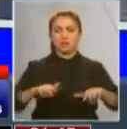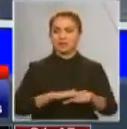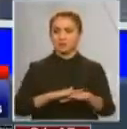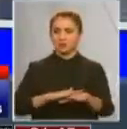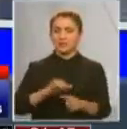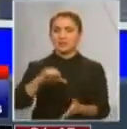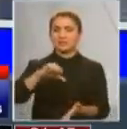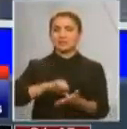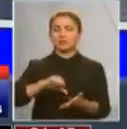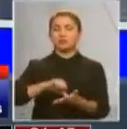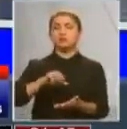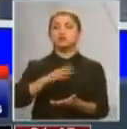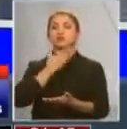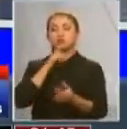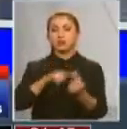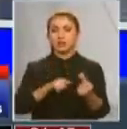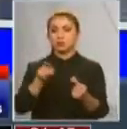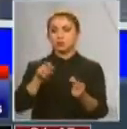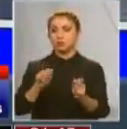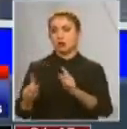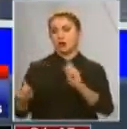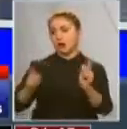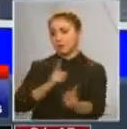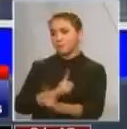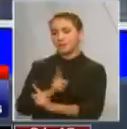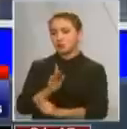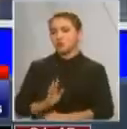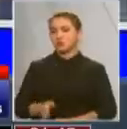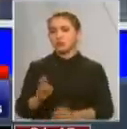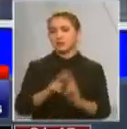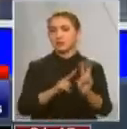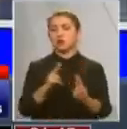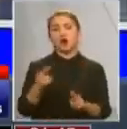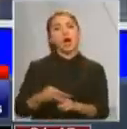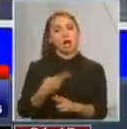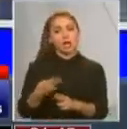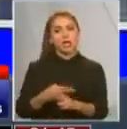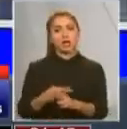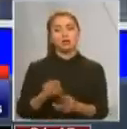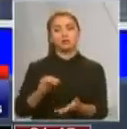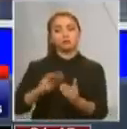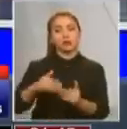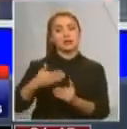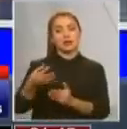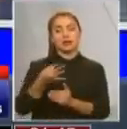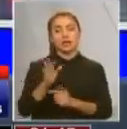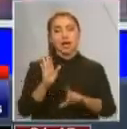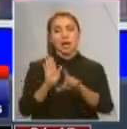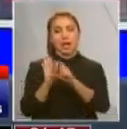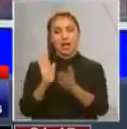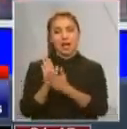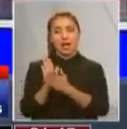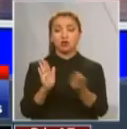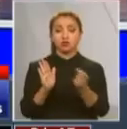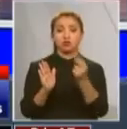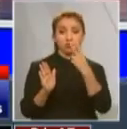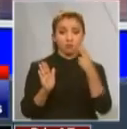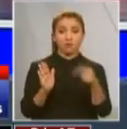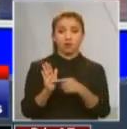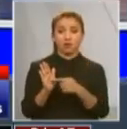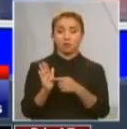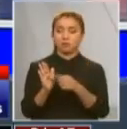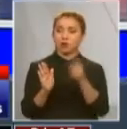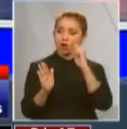disponible en el centro de Punta Arenas para que usted pudiera cambiarse y no siguiera haciendo un arriendo que, más allá de lo que diga la ley, incluso me parece que es bastante de